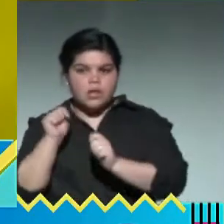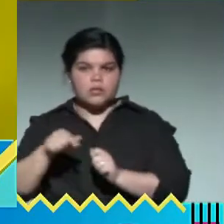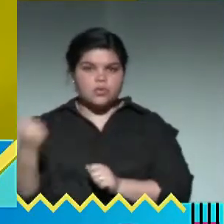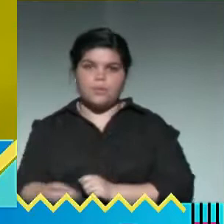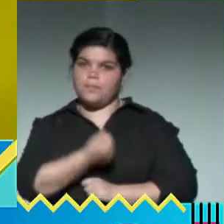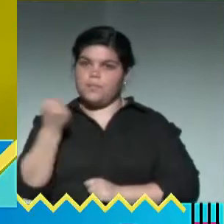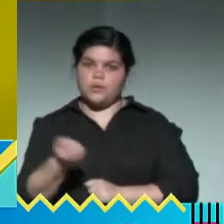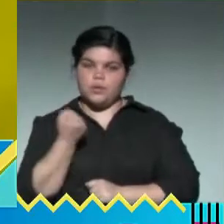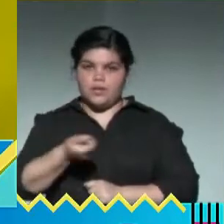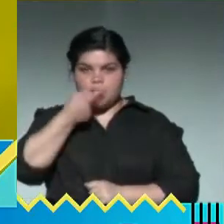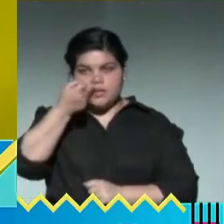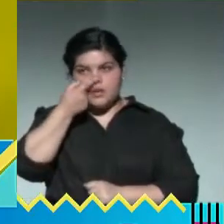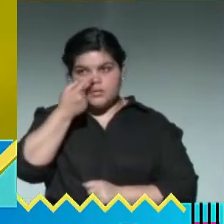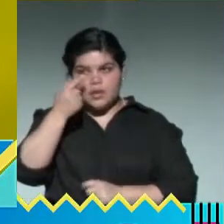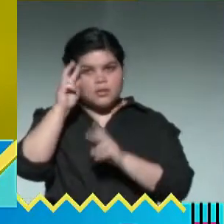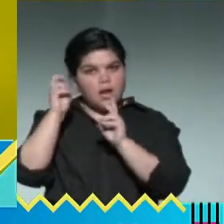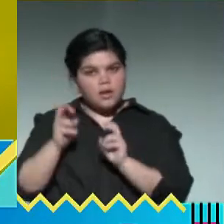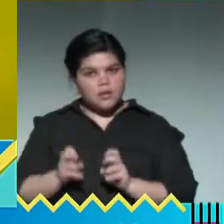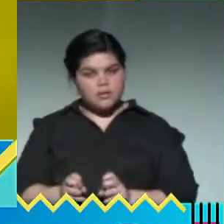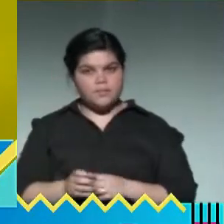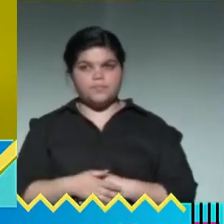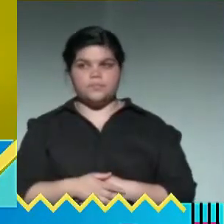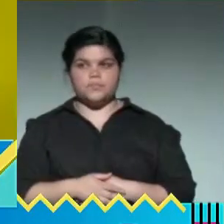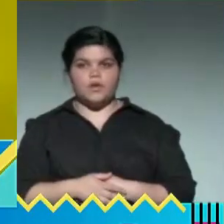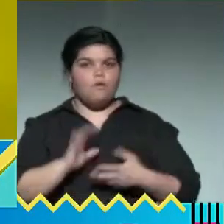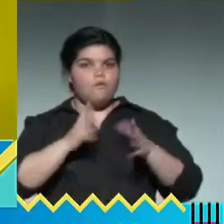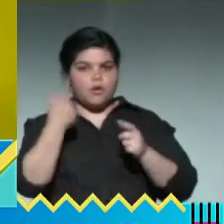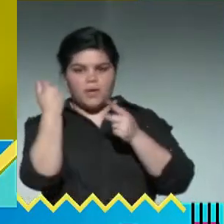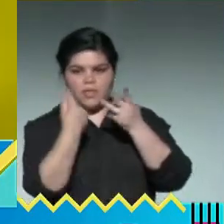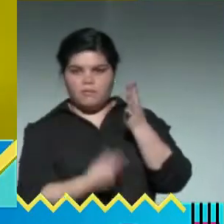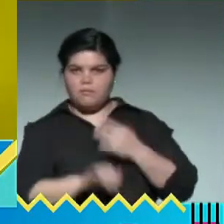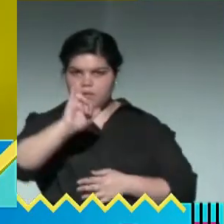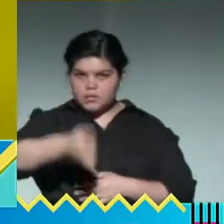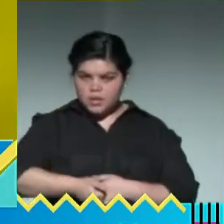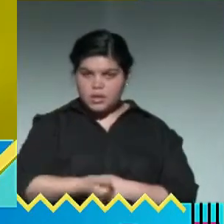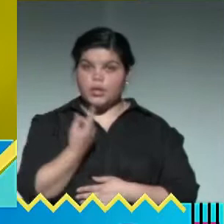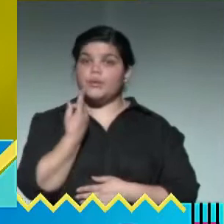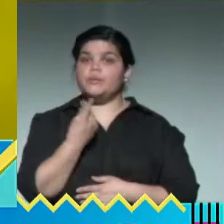muy interesante opción para analizar. Mecanismos hay muchos, pero me parece que esa